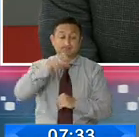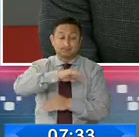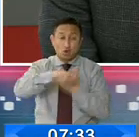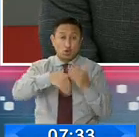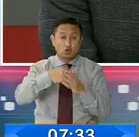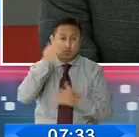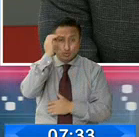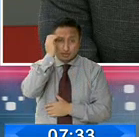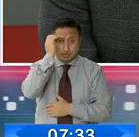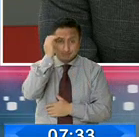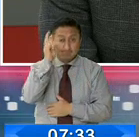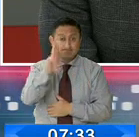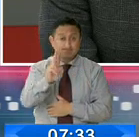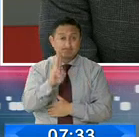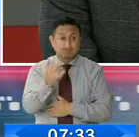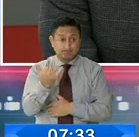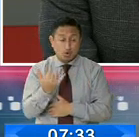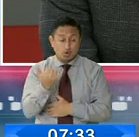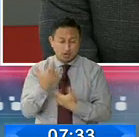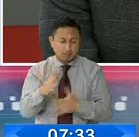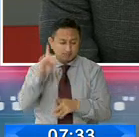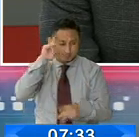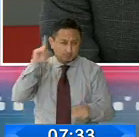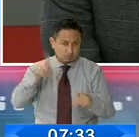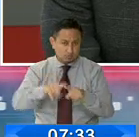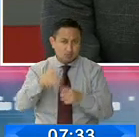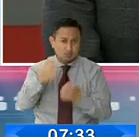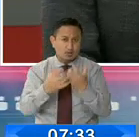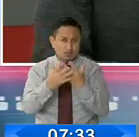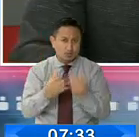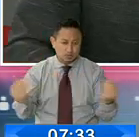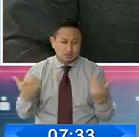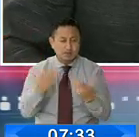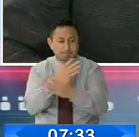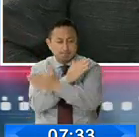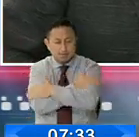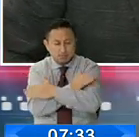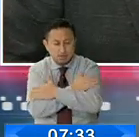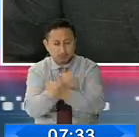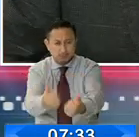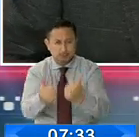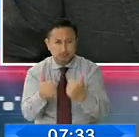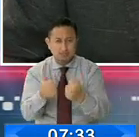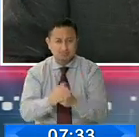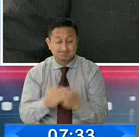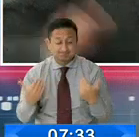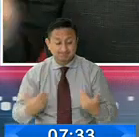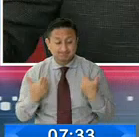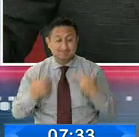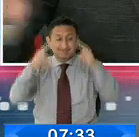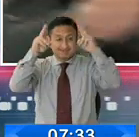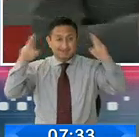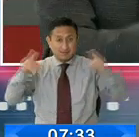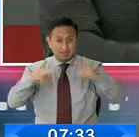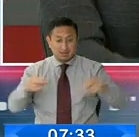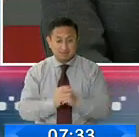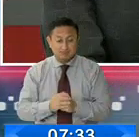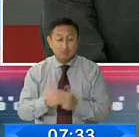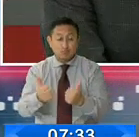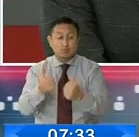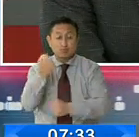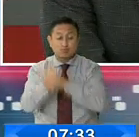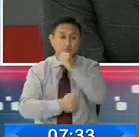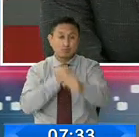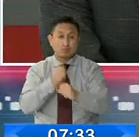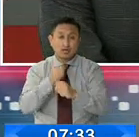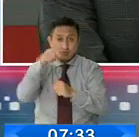encontremos consensos para que la democracia no esté en riesgo. Le mando un abrazo. Desearle también una feliz Navidad y que el año sea bueno,